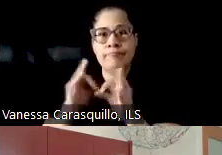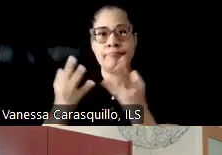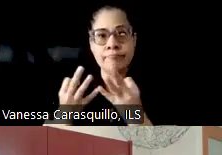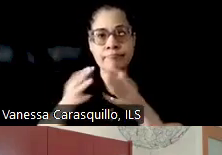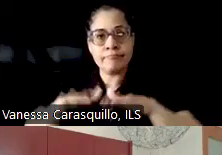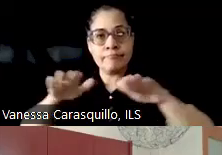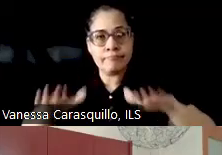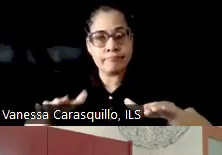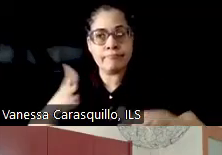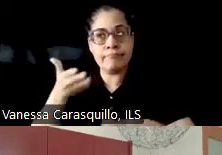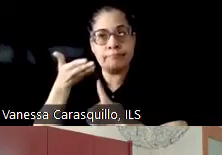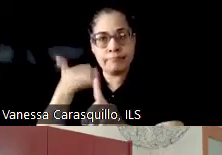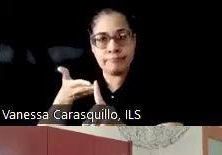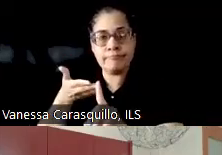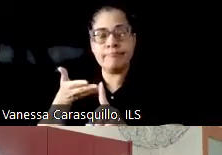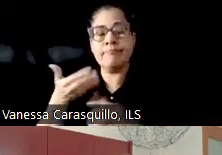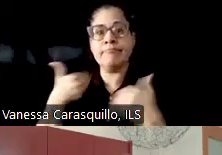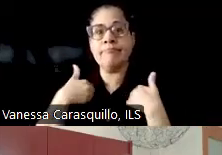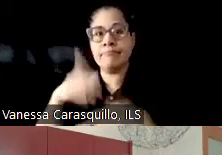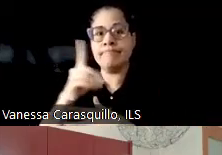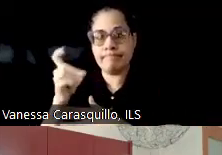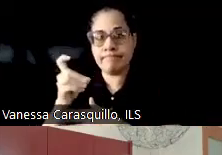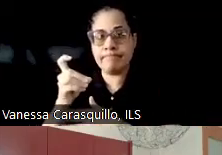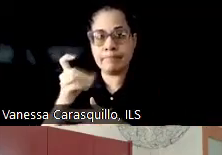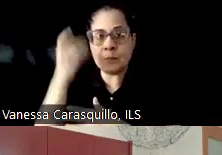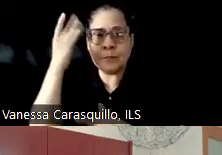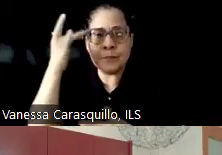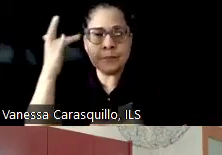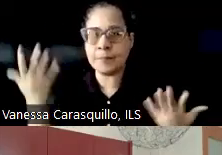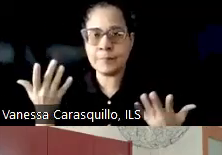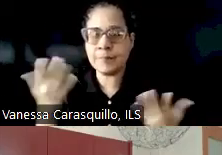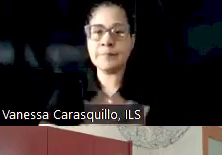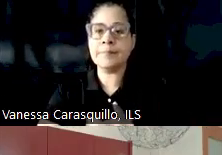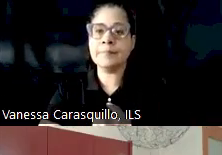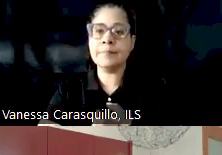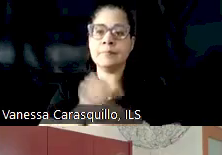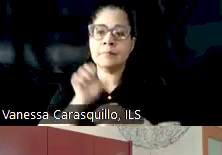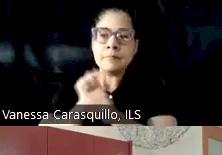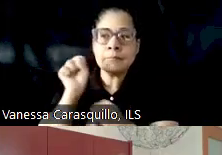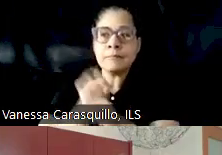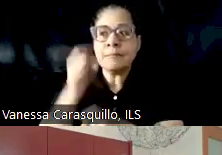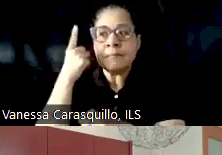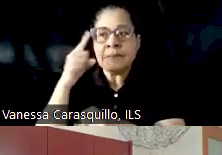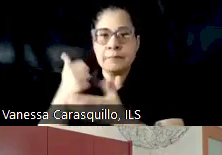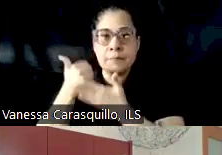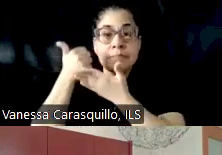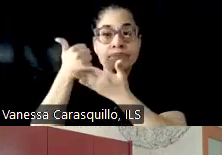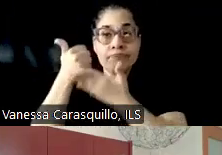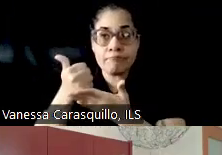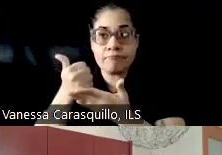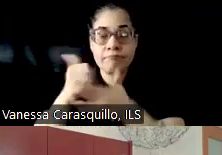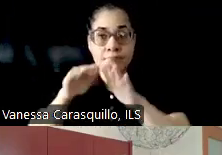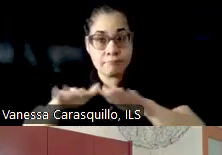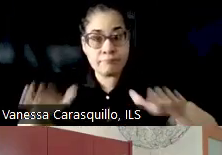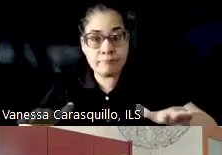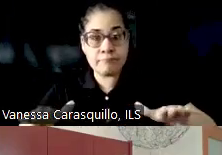niñas con este diagnóstico, puesto que la intervención para poder ayudar a estos niños y niñas con un trastorno